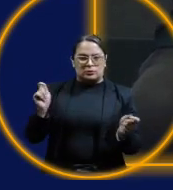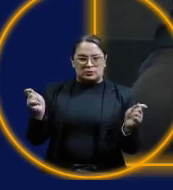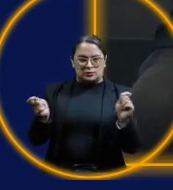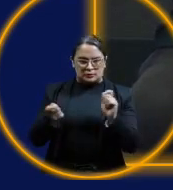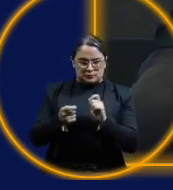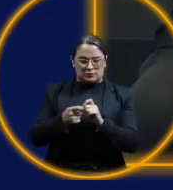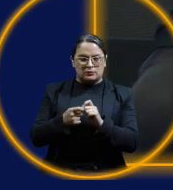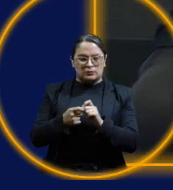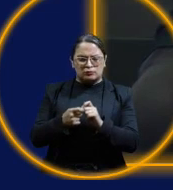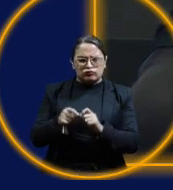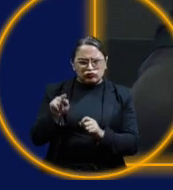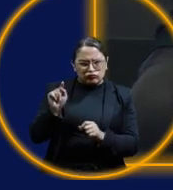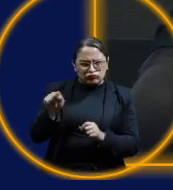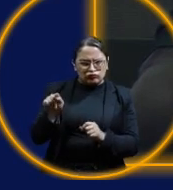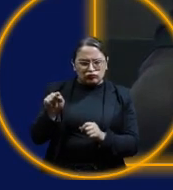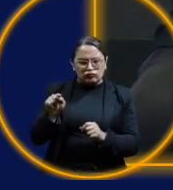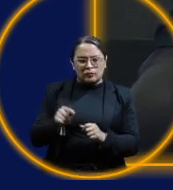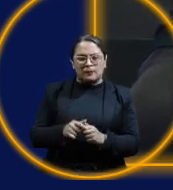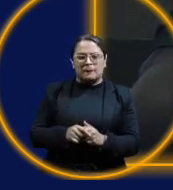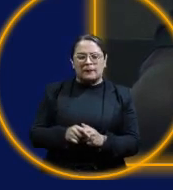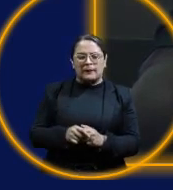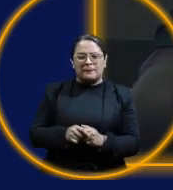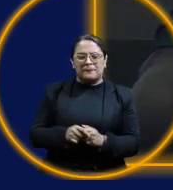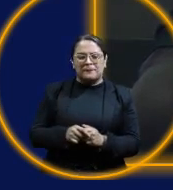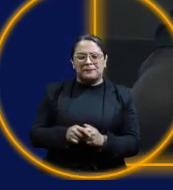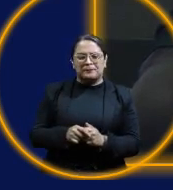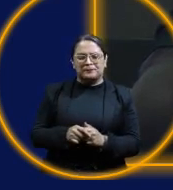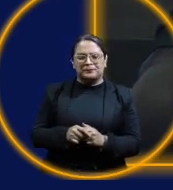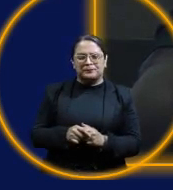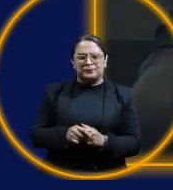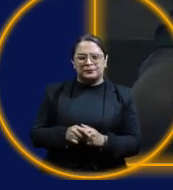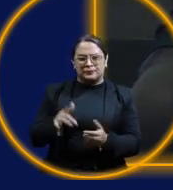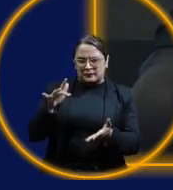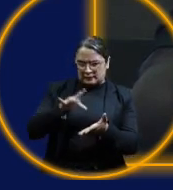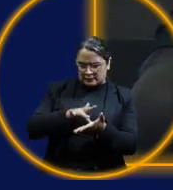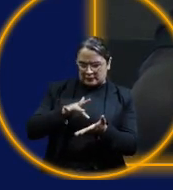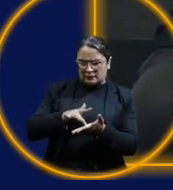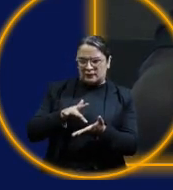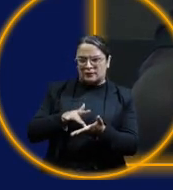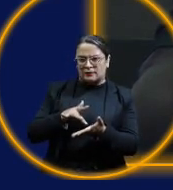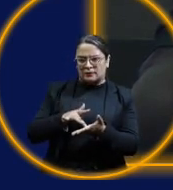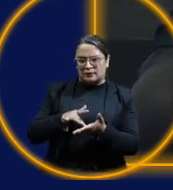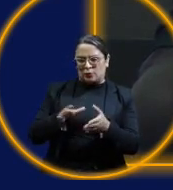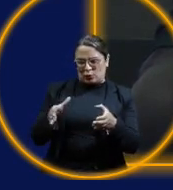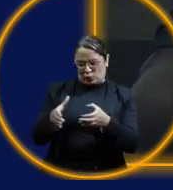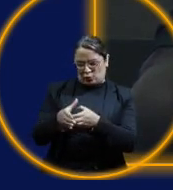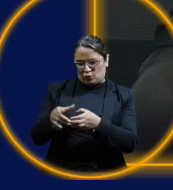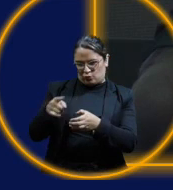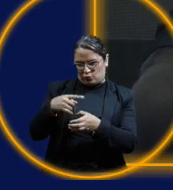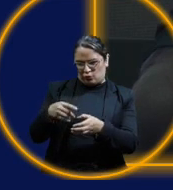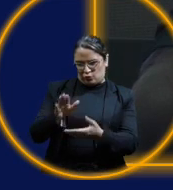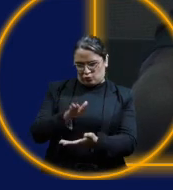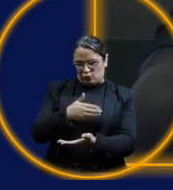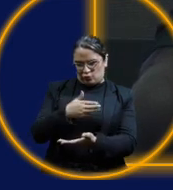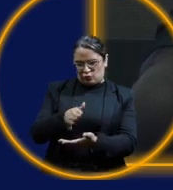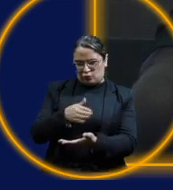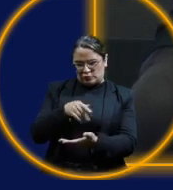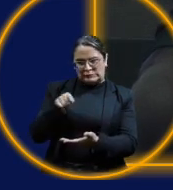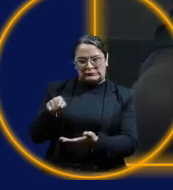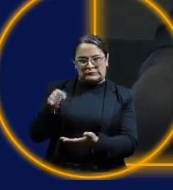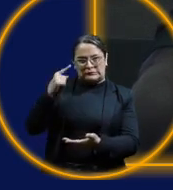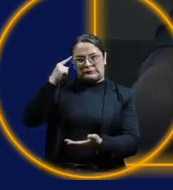ámbitos durante tu participación de los sentiste que eso era presiones para